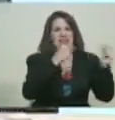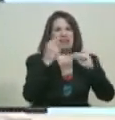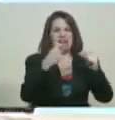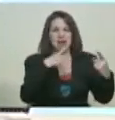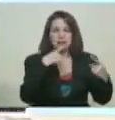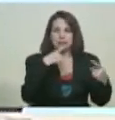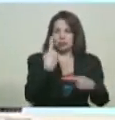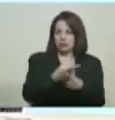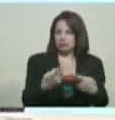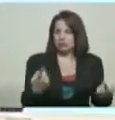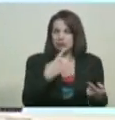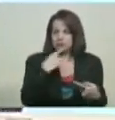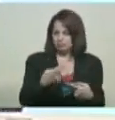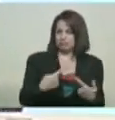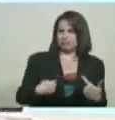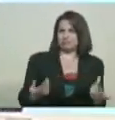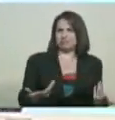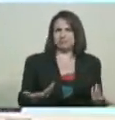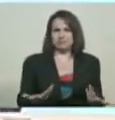dije esto